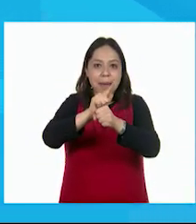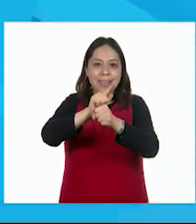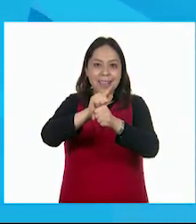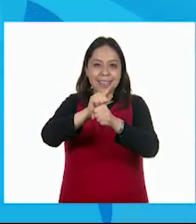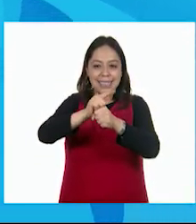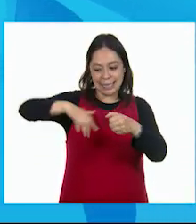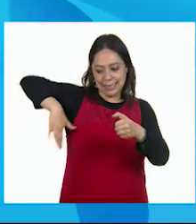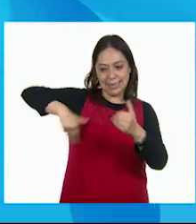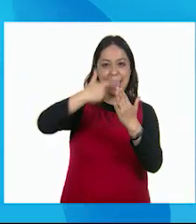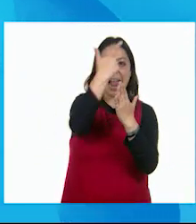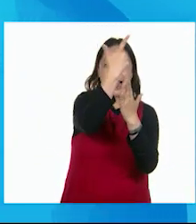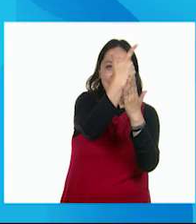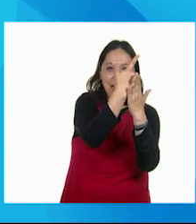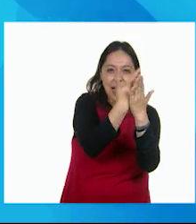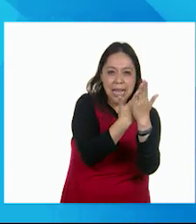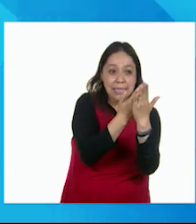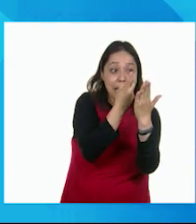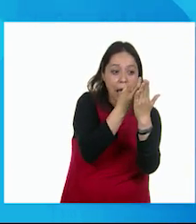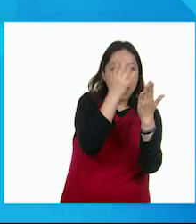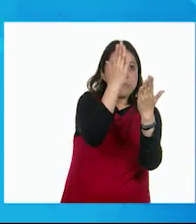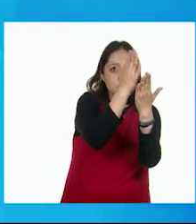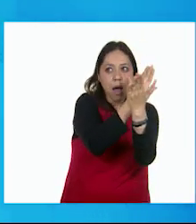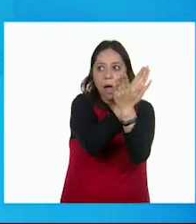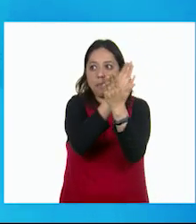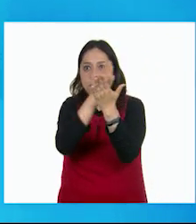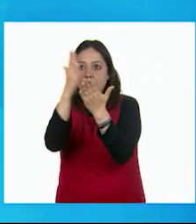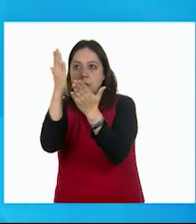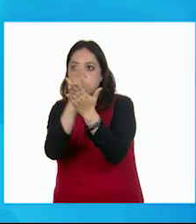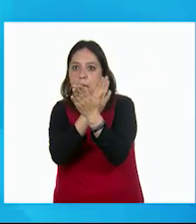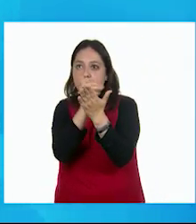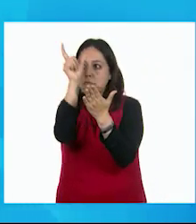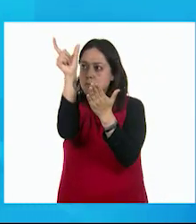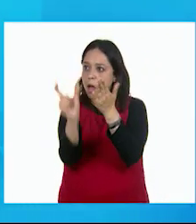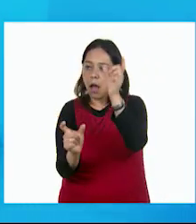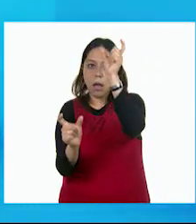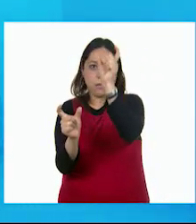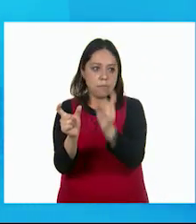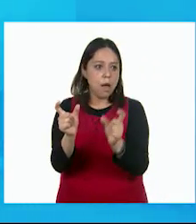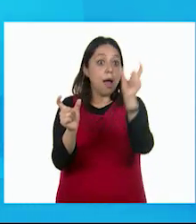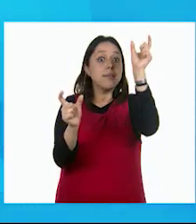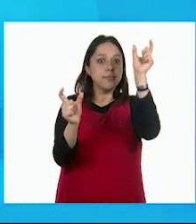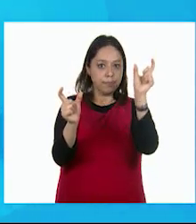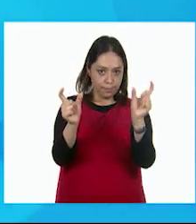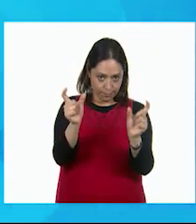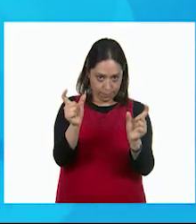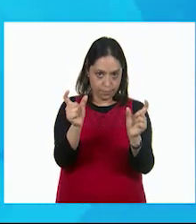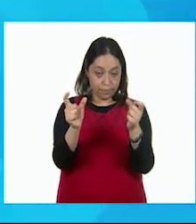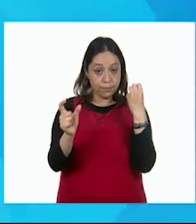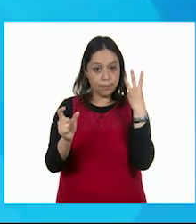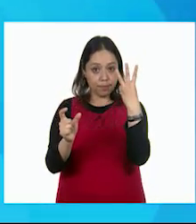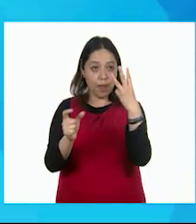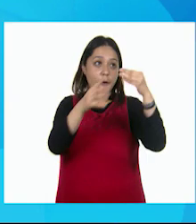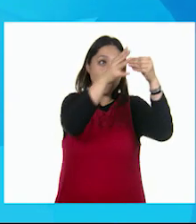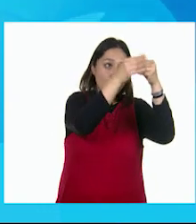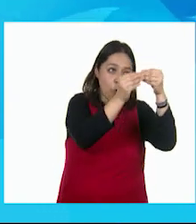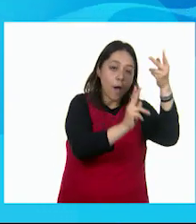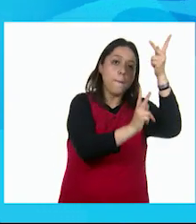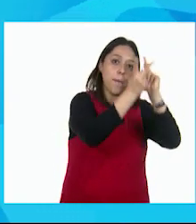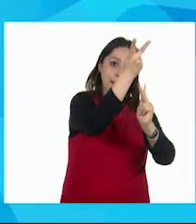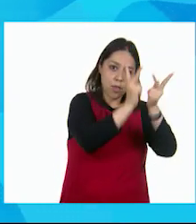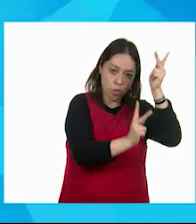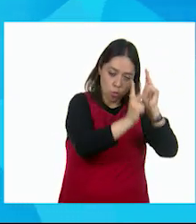elaborar según al grupo en que pertenece. Y tenemos ahí los tres grandes grupos, frutas y verduras,